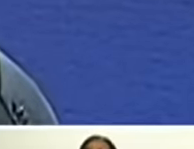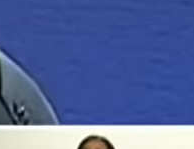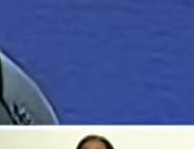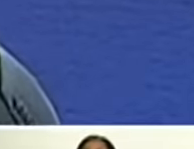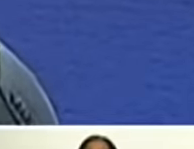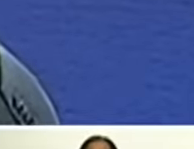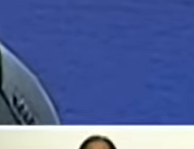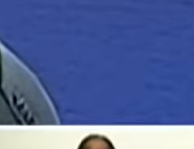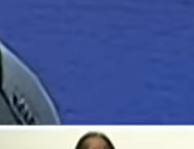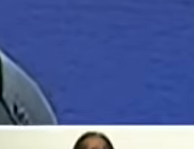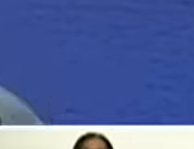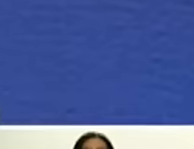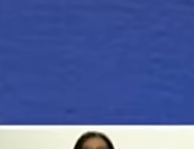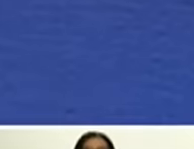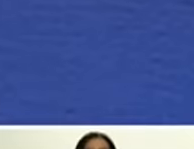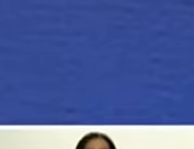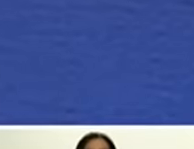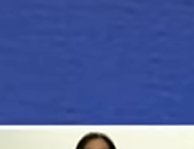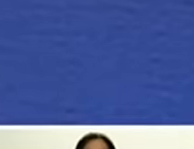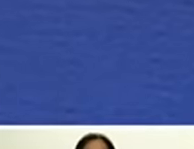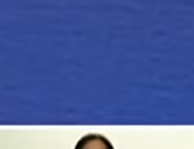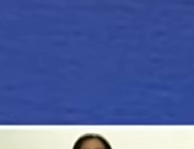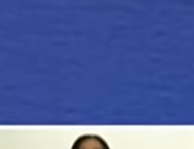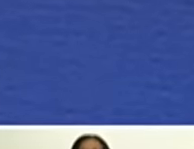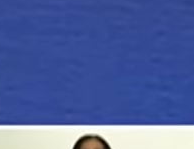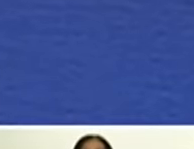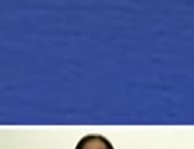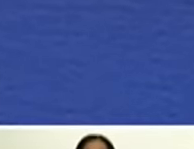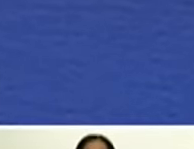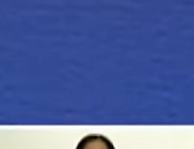levantara otra vez el proyecto bolivariano.